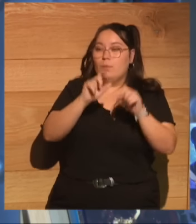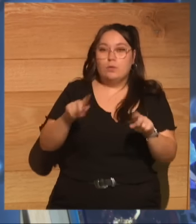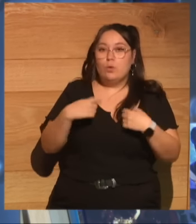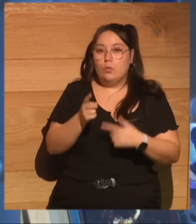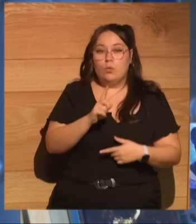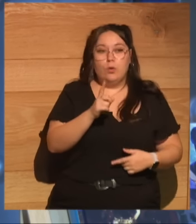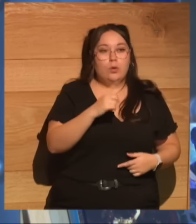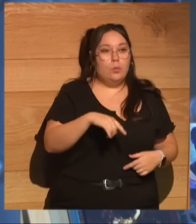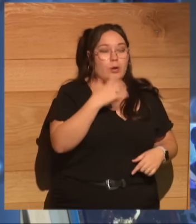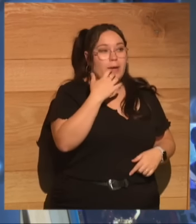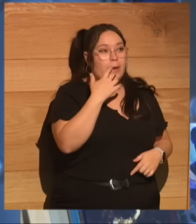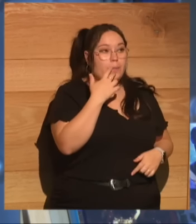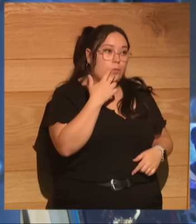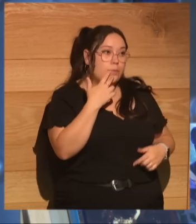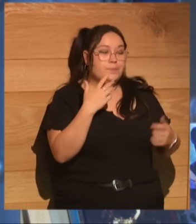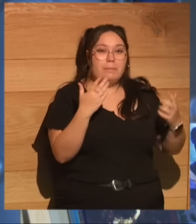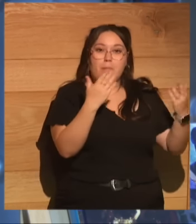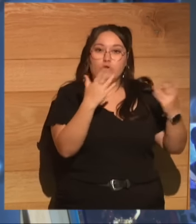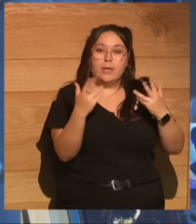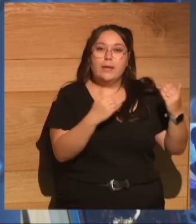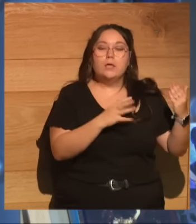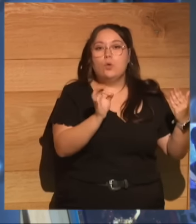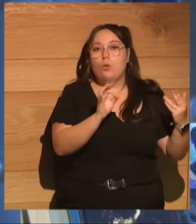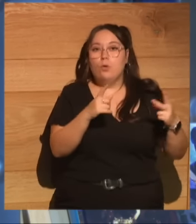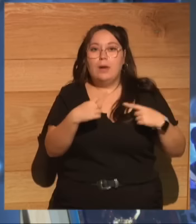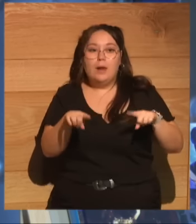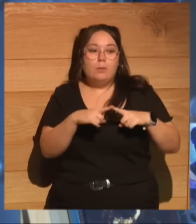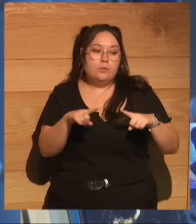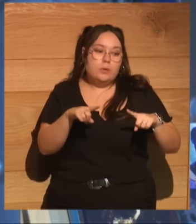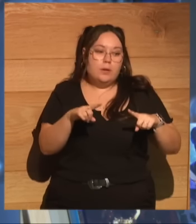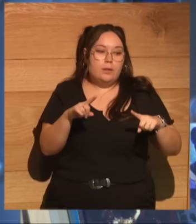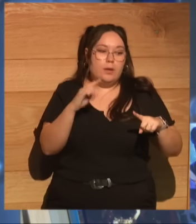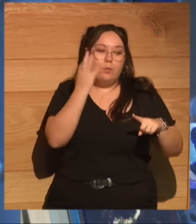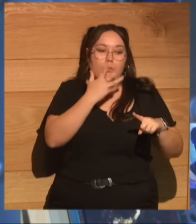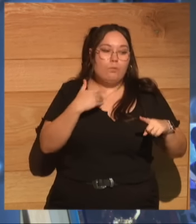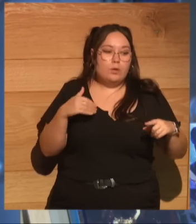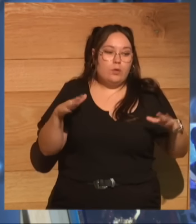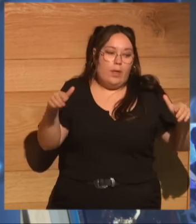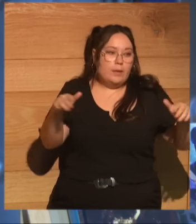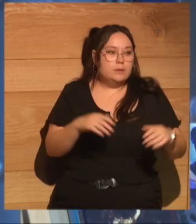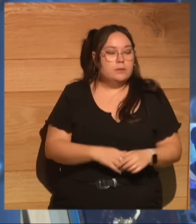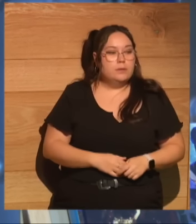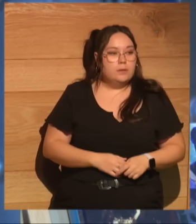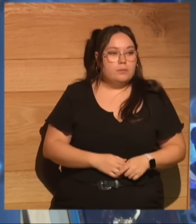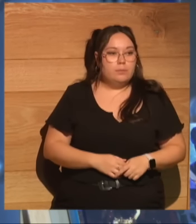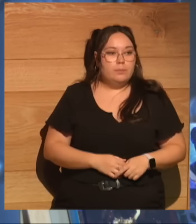bien lo que suena en Eduardo Manos Tijeras, esa música de cuento de hadas, que es uno de los